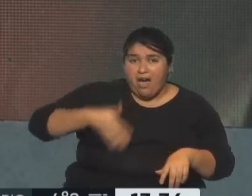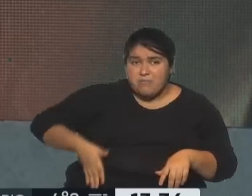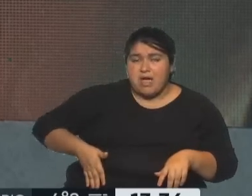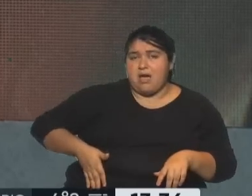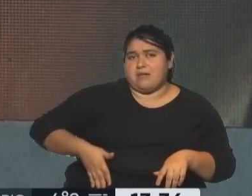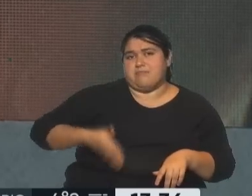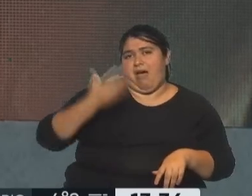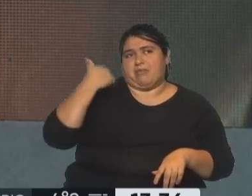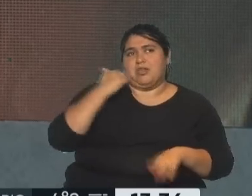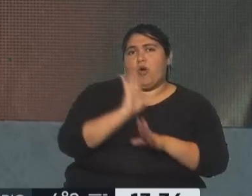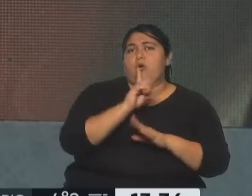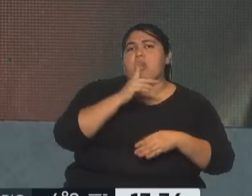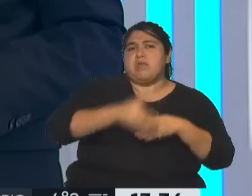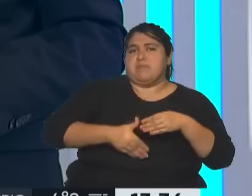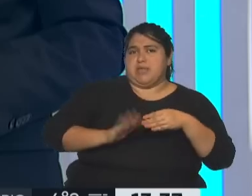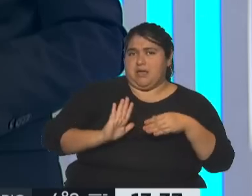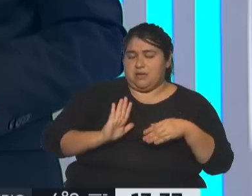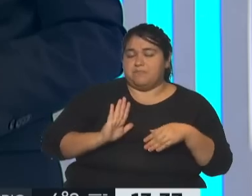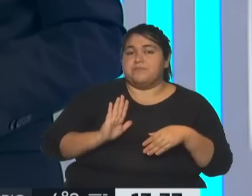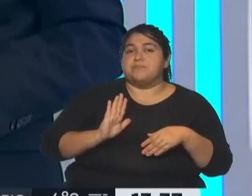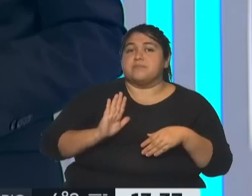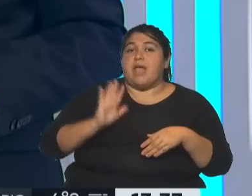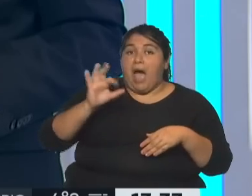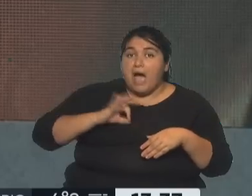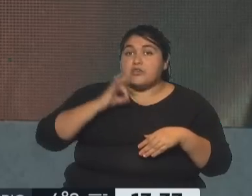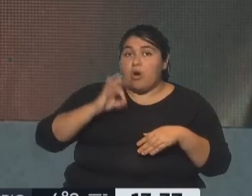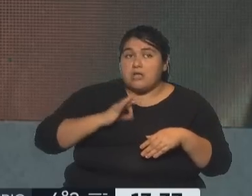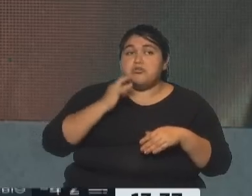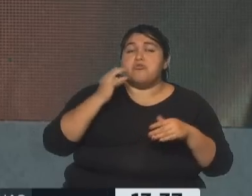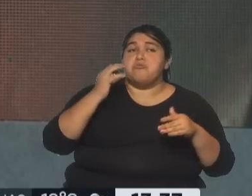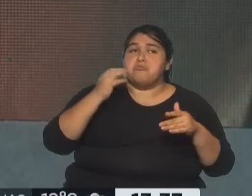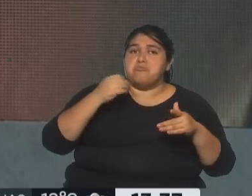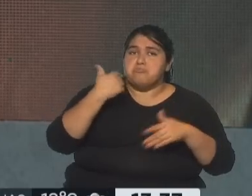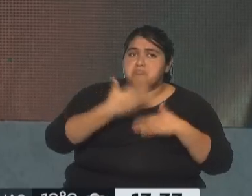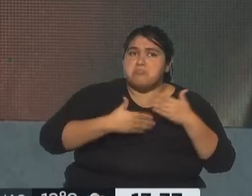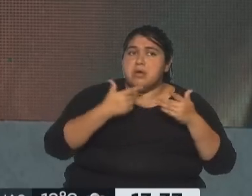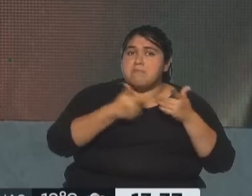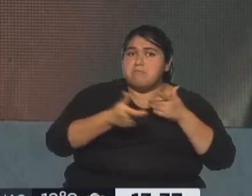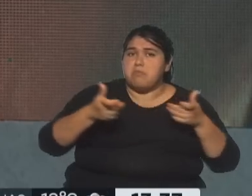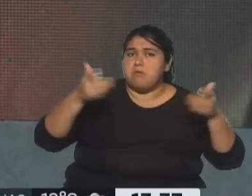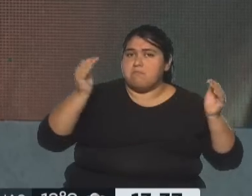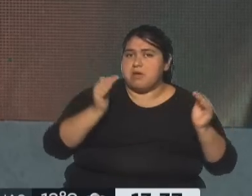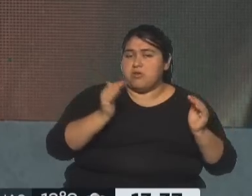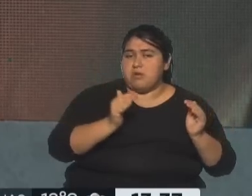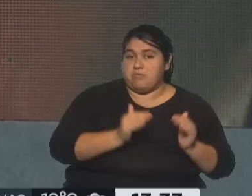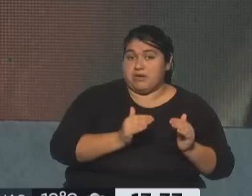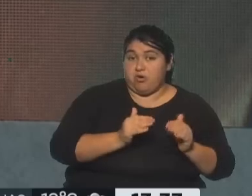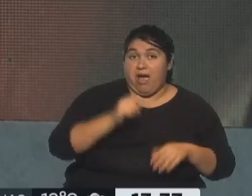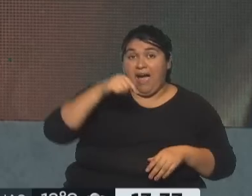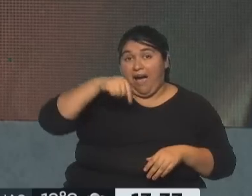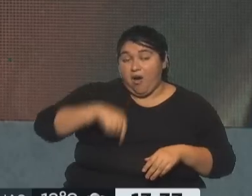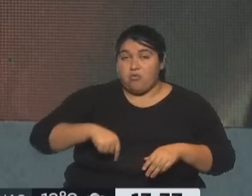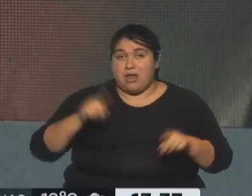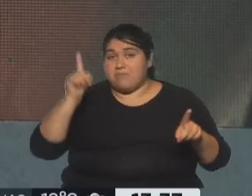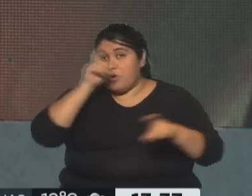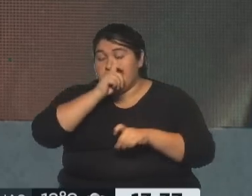digamos, y vemos que año a año iba bajando la tasa de homicidios, ¿no? Eso me parece relevante. Ahora, en este combo